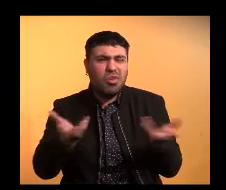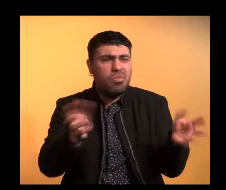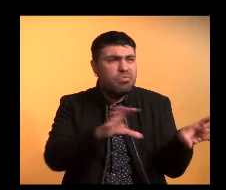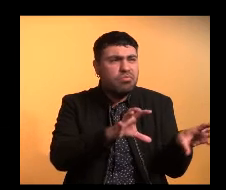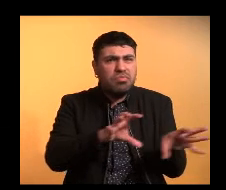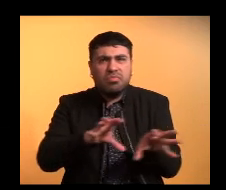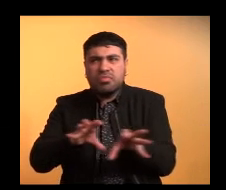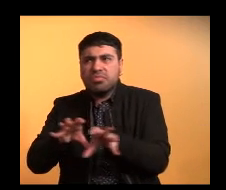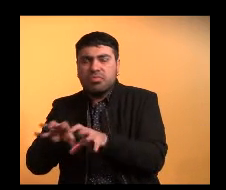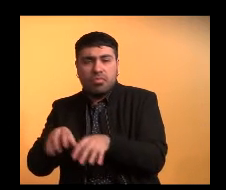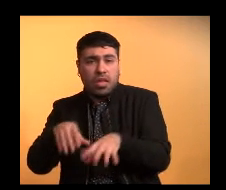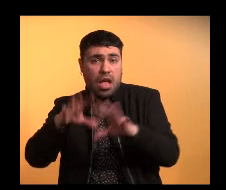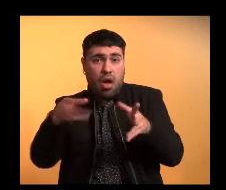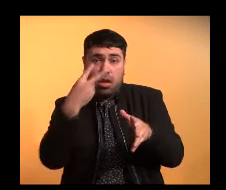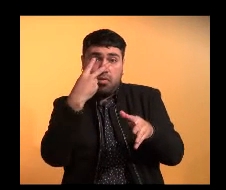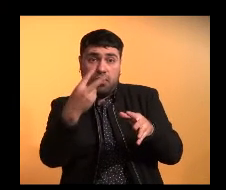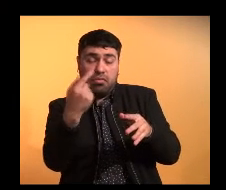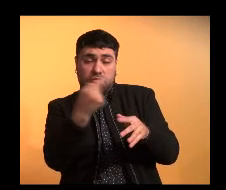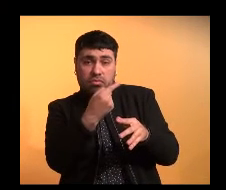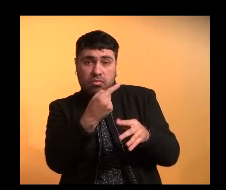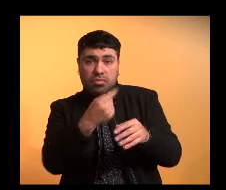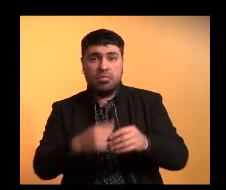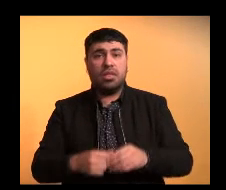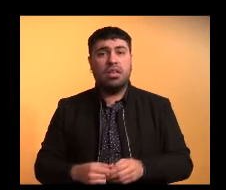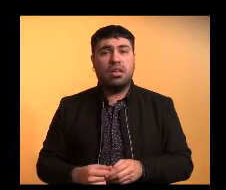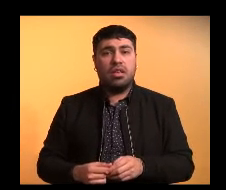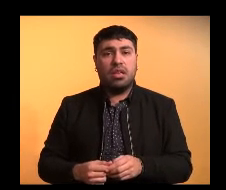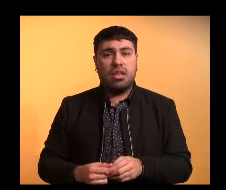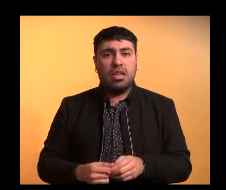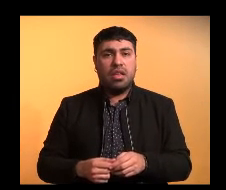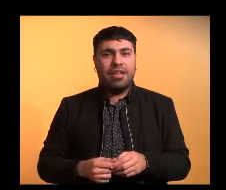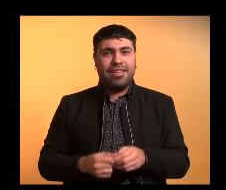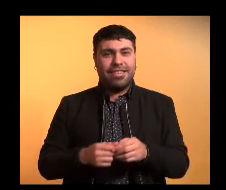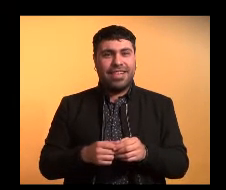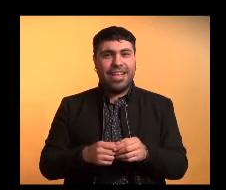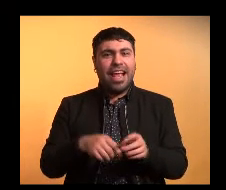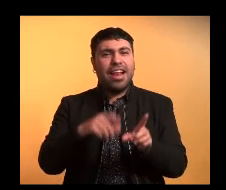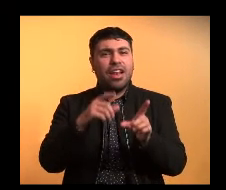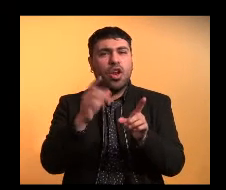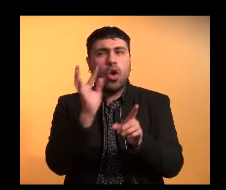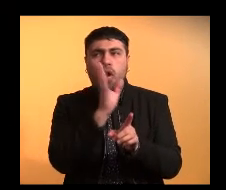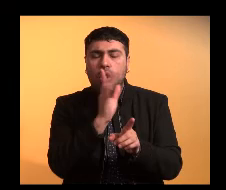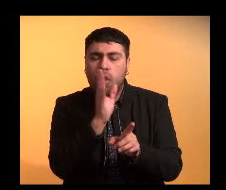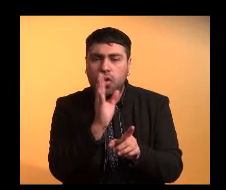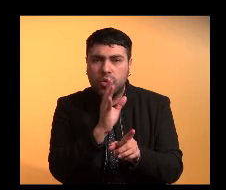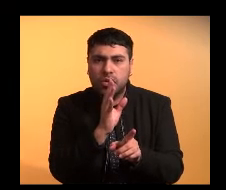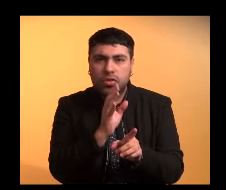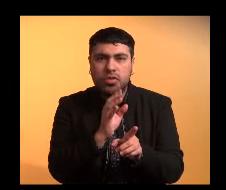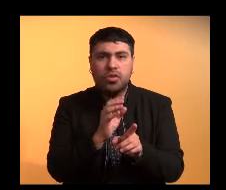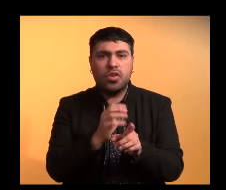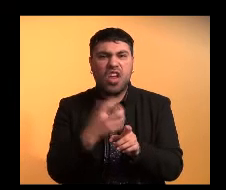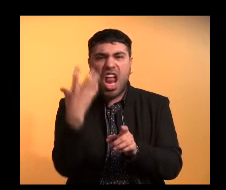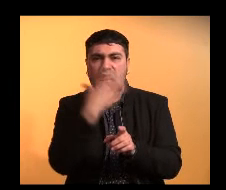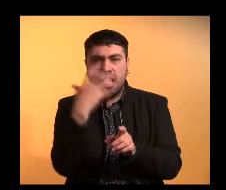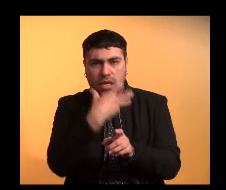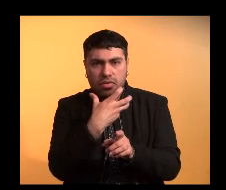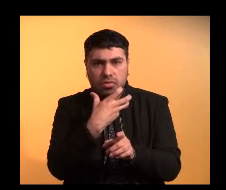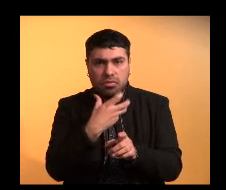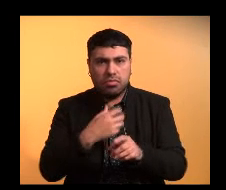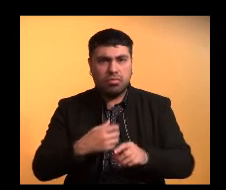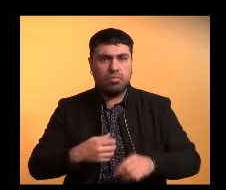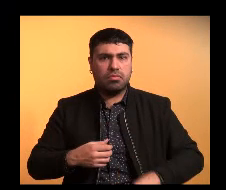viendo el viaje que realizaron esas algas. Ahí están saliendo de esta isla que yo les mencionaba, South